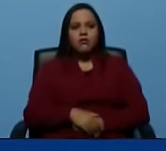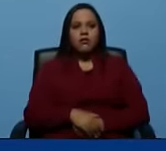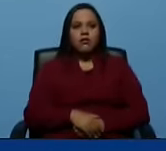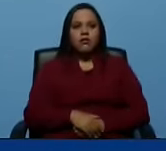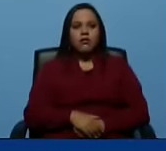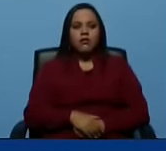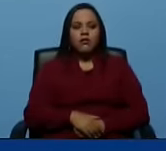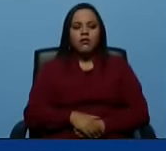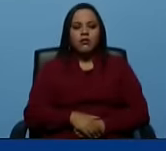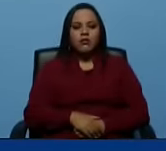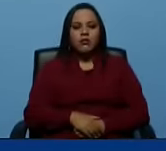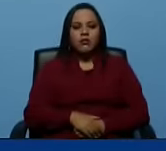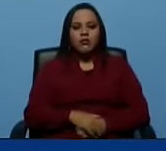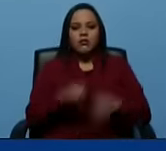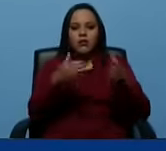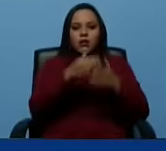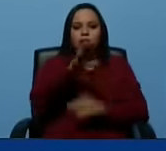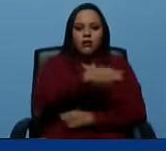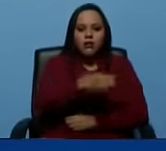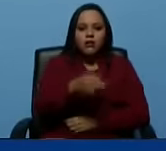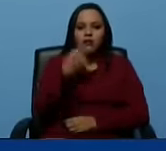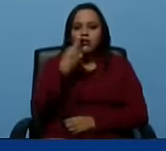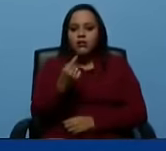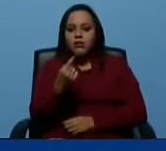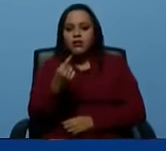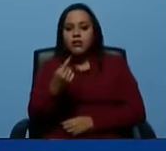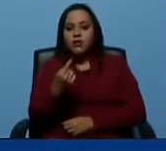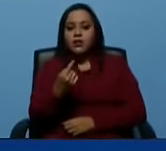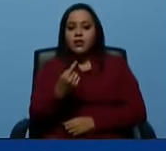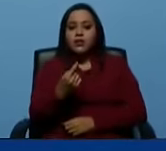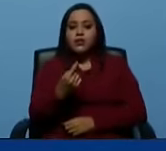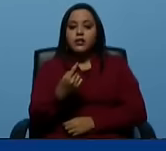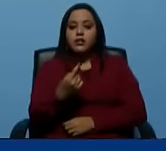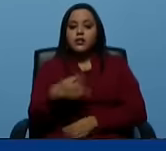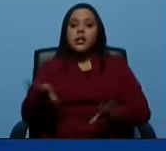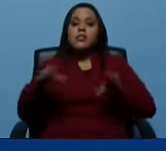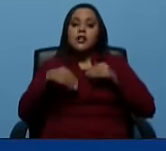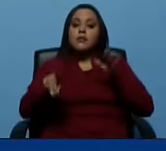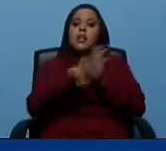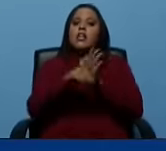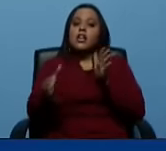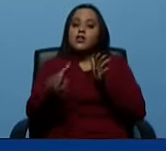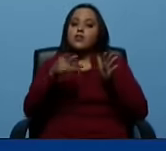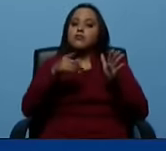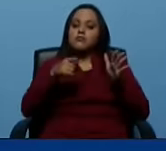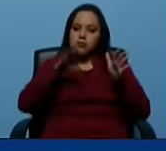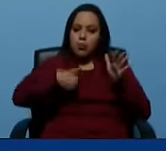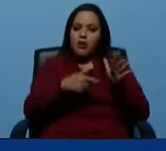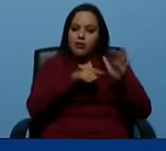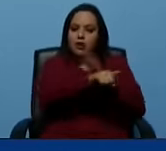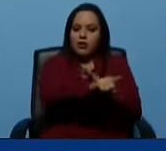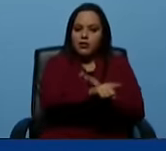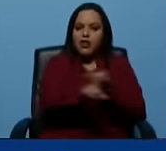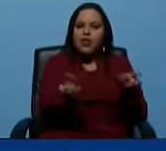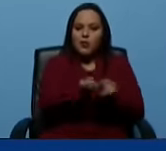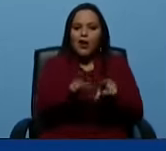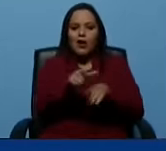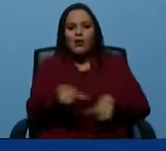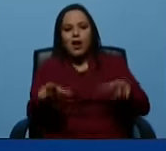cosa que llaman se reserva el derecho de admisión. Eso antes los ponía, ¿te acuerdas? En los bares, en las